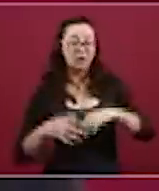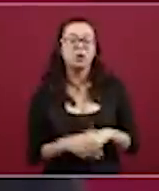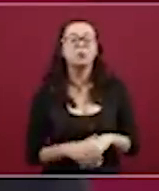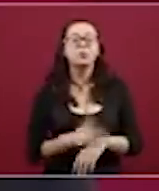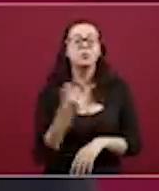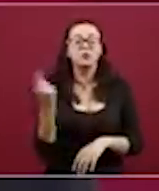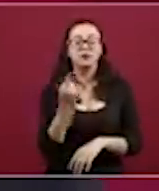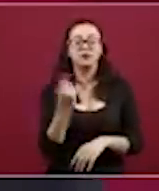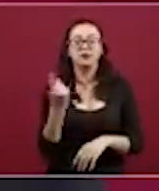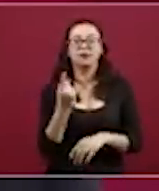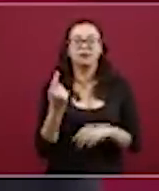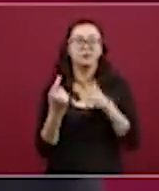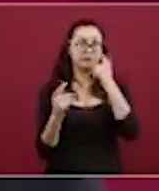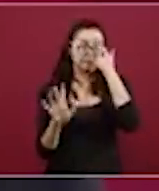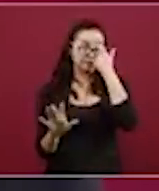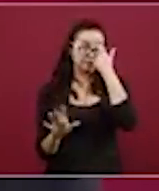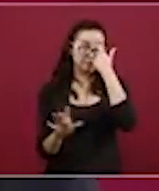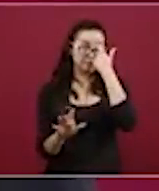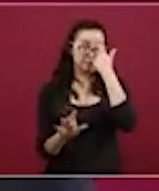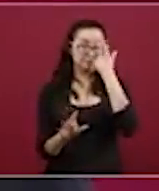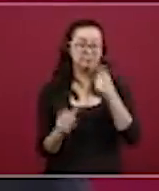Porque ayer precisamente